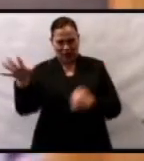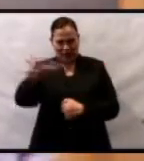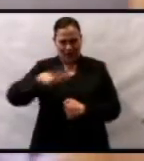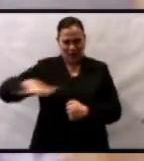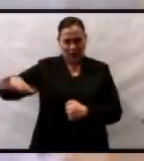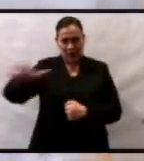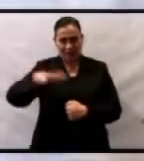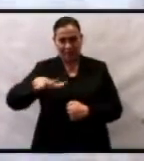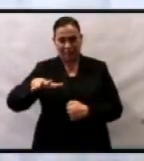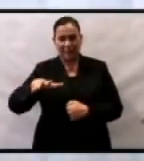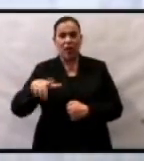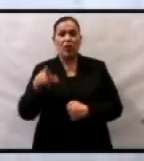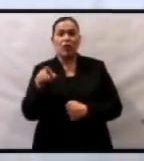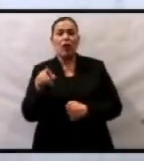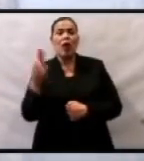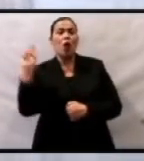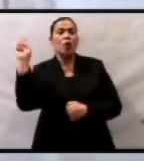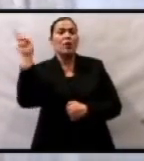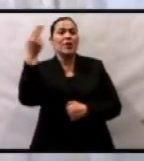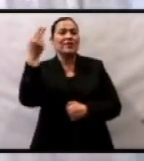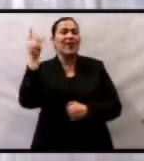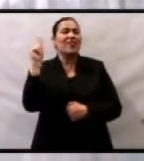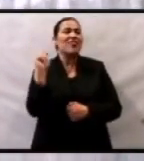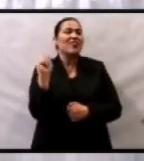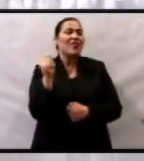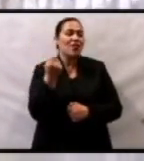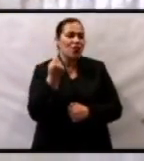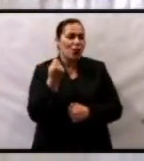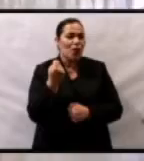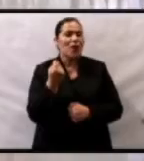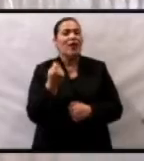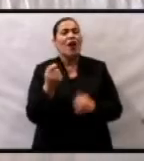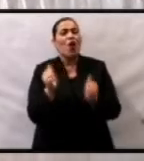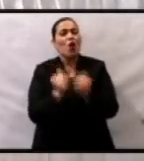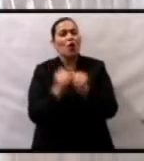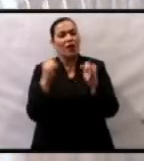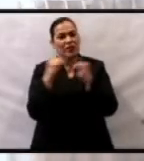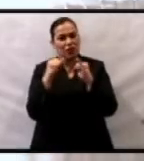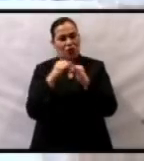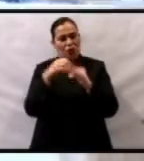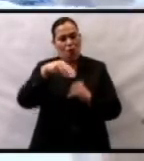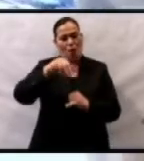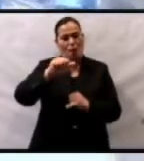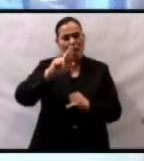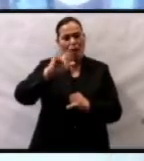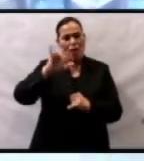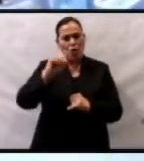la región, la Universidad Tecnológica con el Instituto Mario Molina.